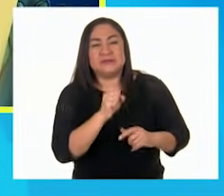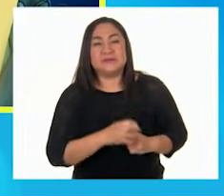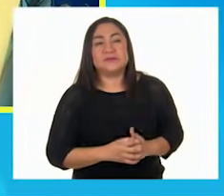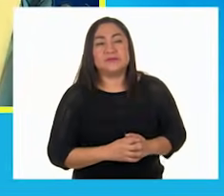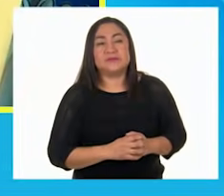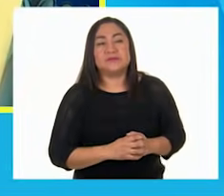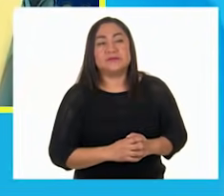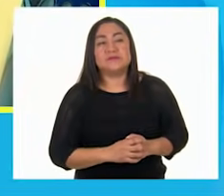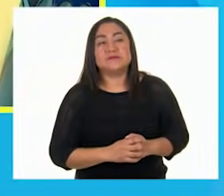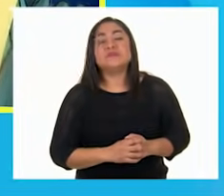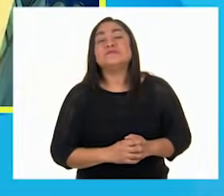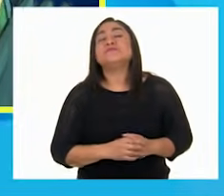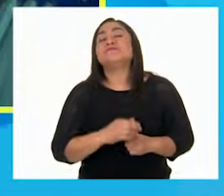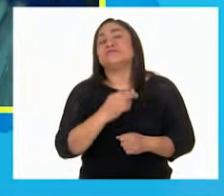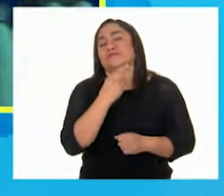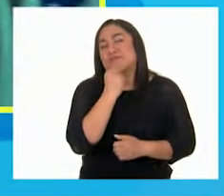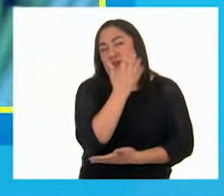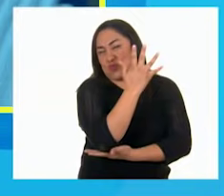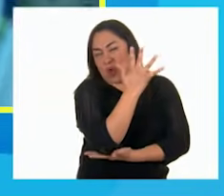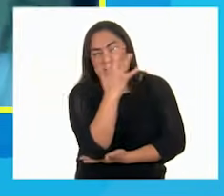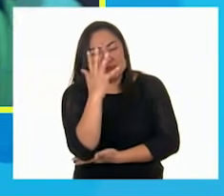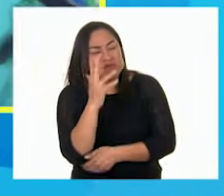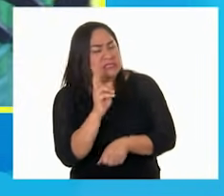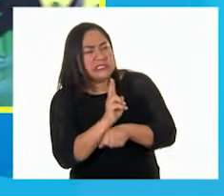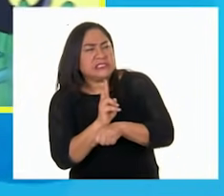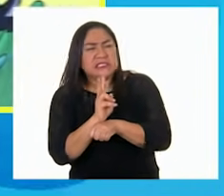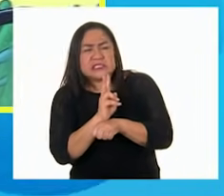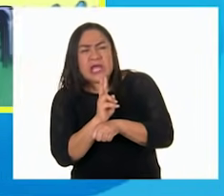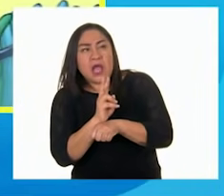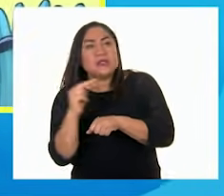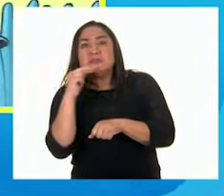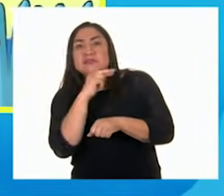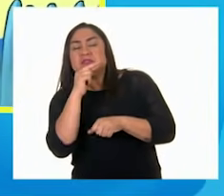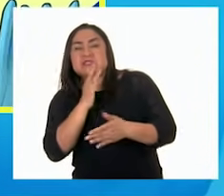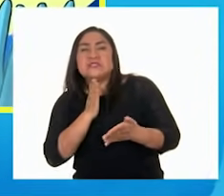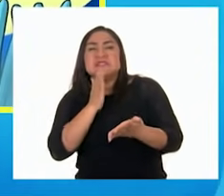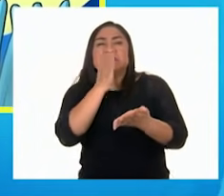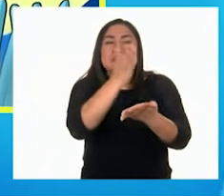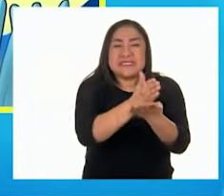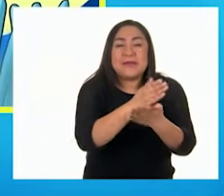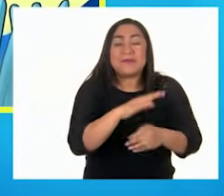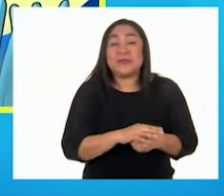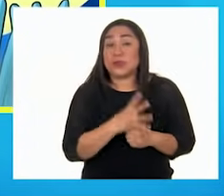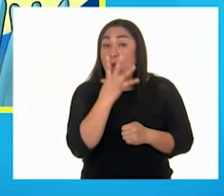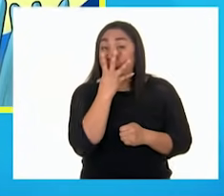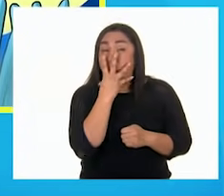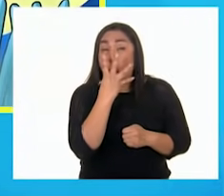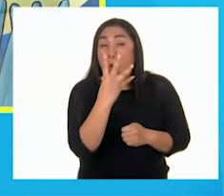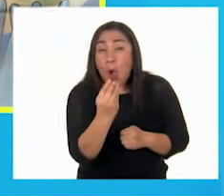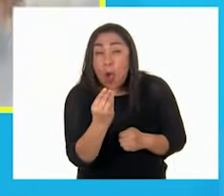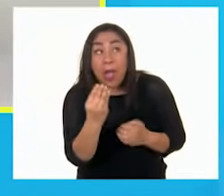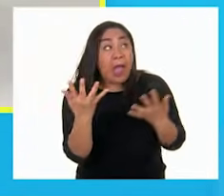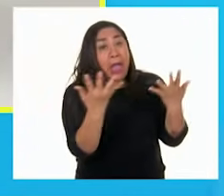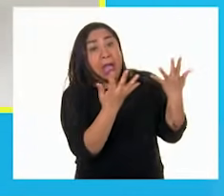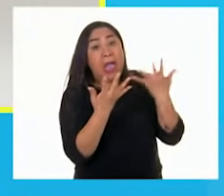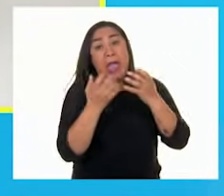El guarda que el bosque guarda acude pronto al rescate y el lobo al fin se acobarda.